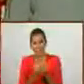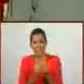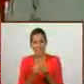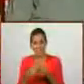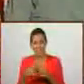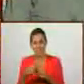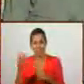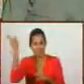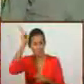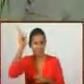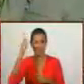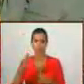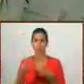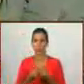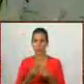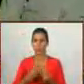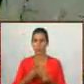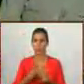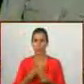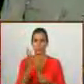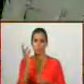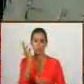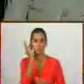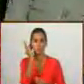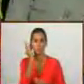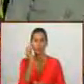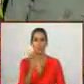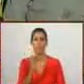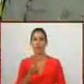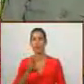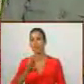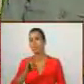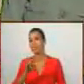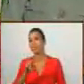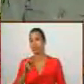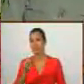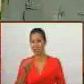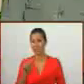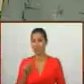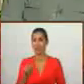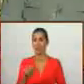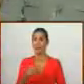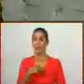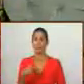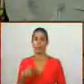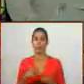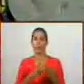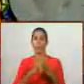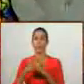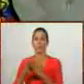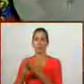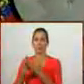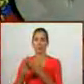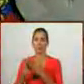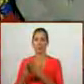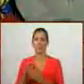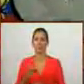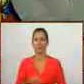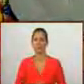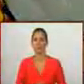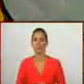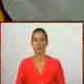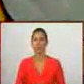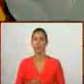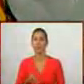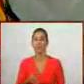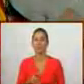en la reunión. Se encuentra conmigo, a mi lado, Reina Ubirichi, que pertenece a la comunidad de sector El